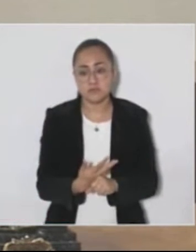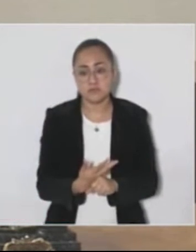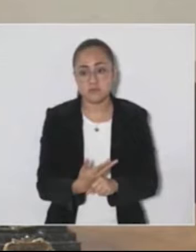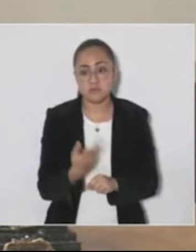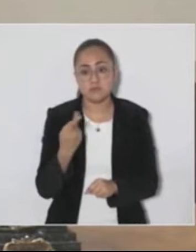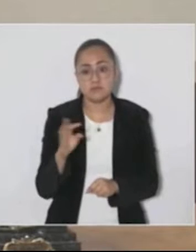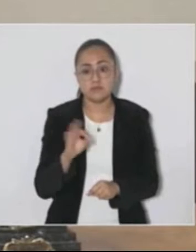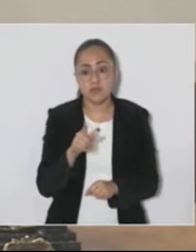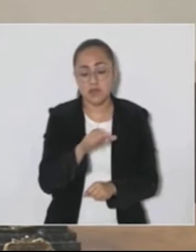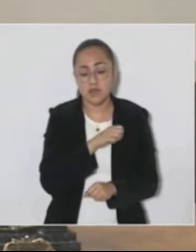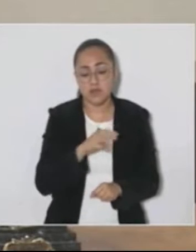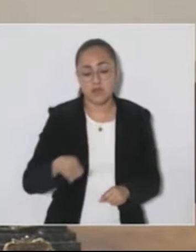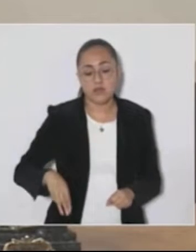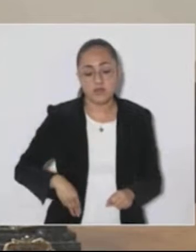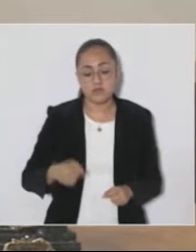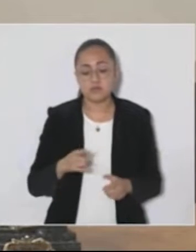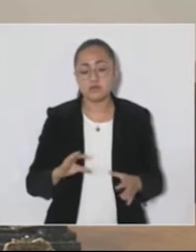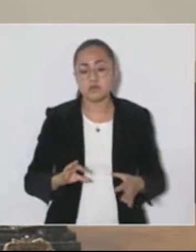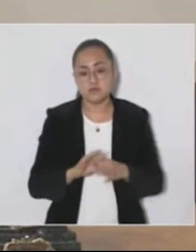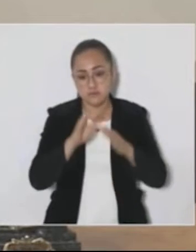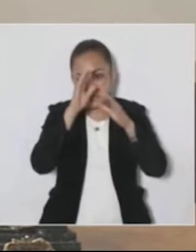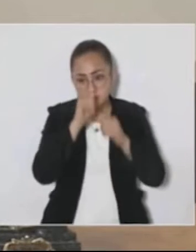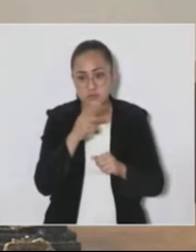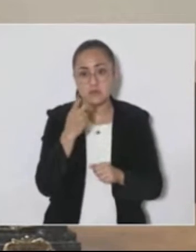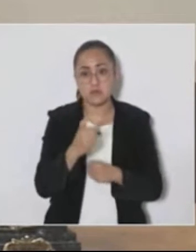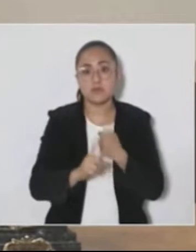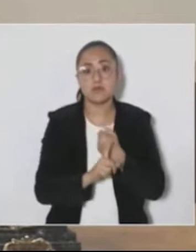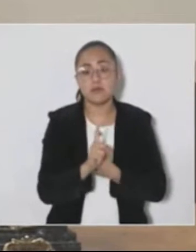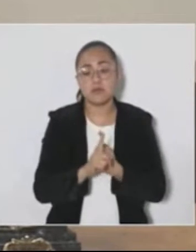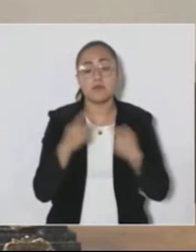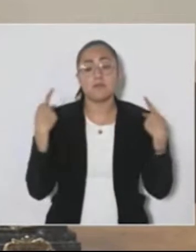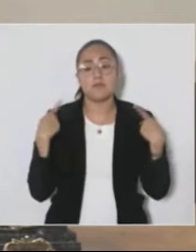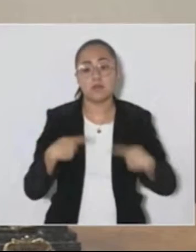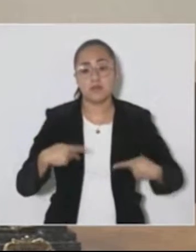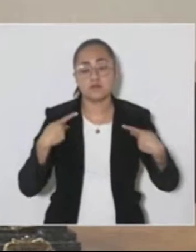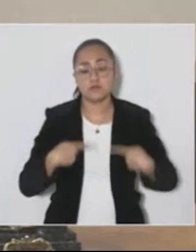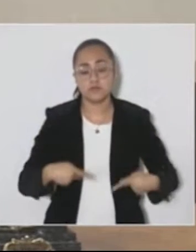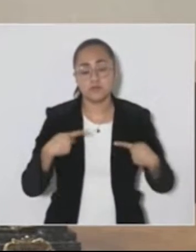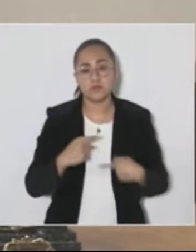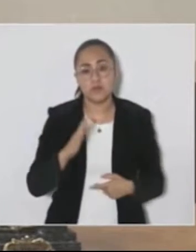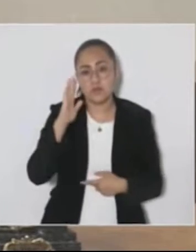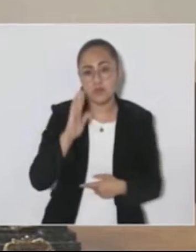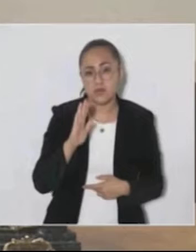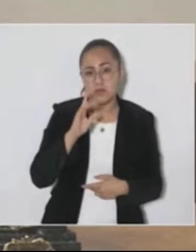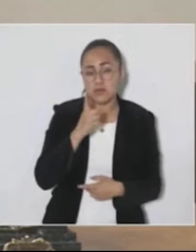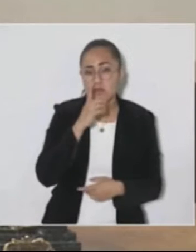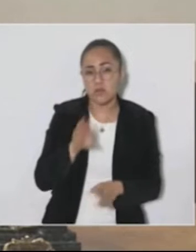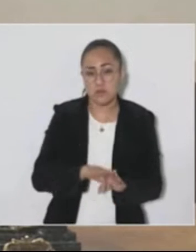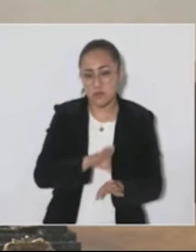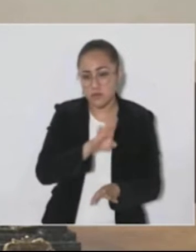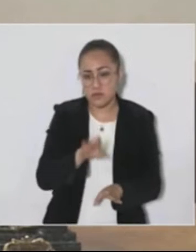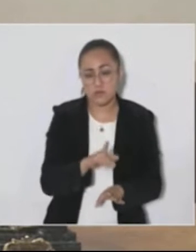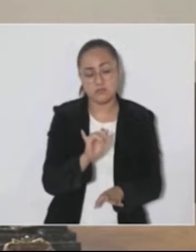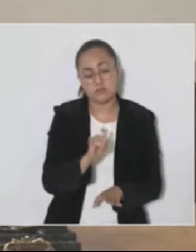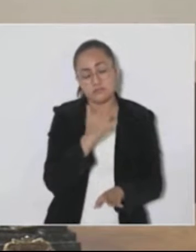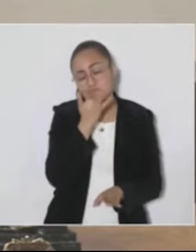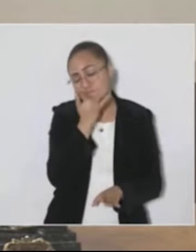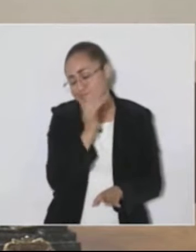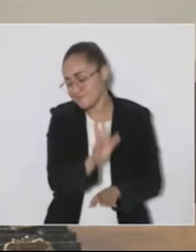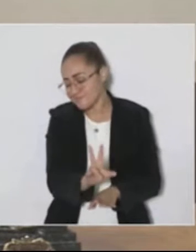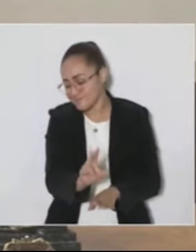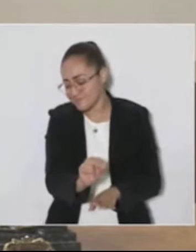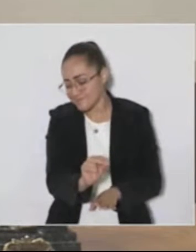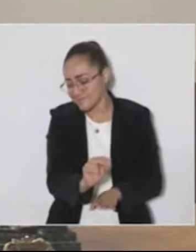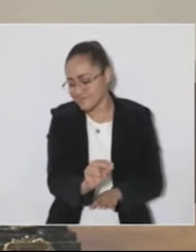del ayuntamiento que contrata ese tipo de personas más allá de la forma como murió más allá